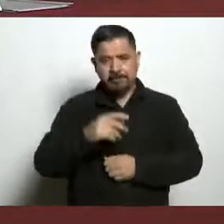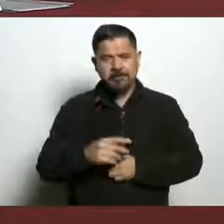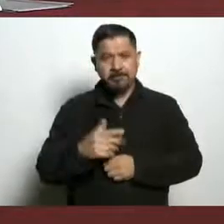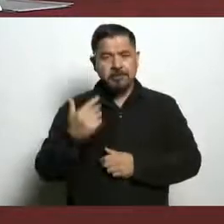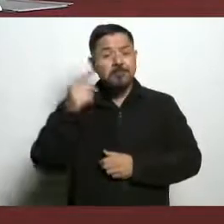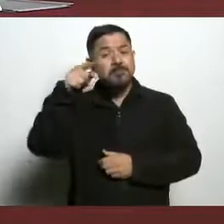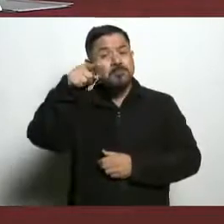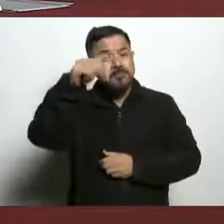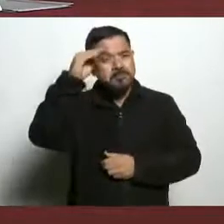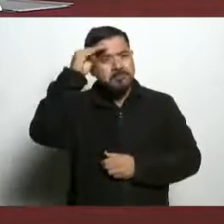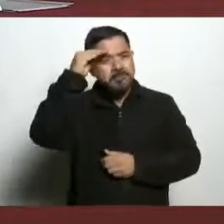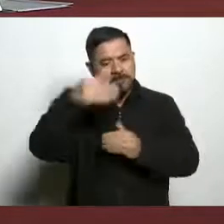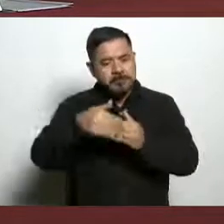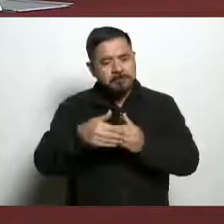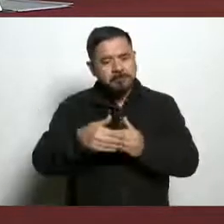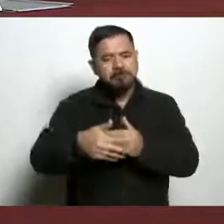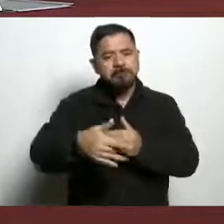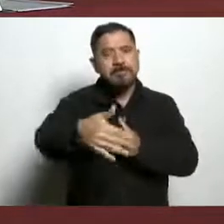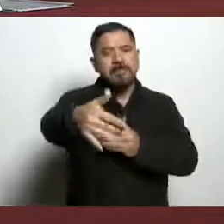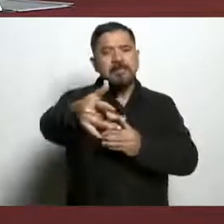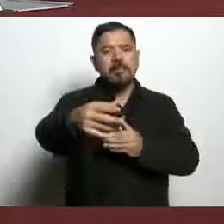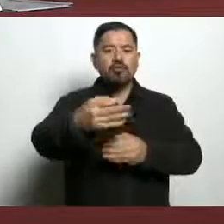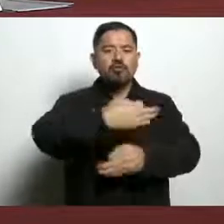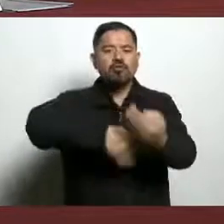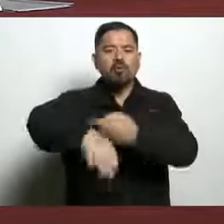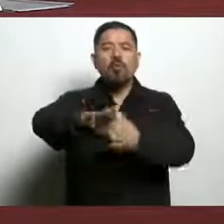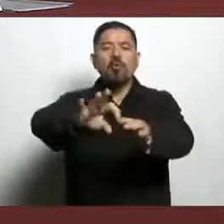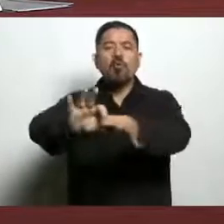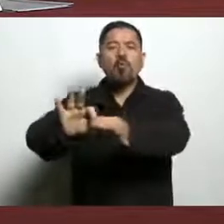adelante, que haya unidad.